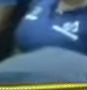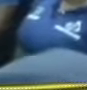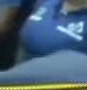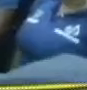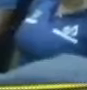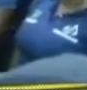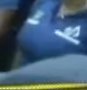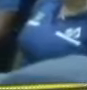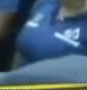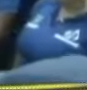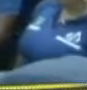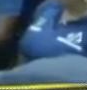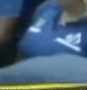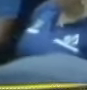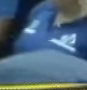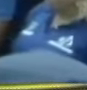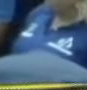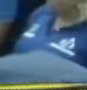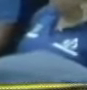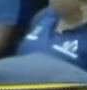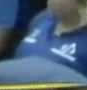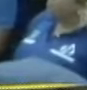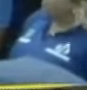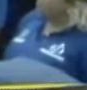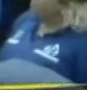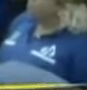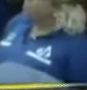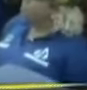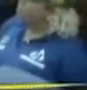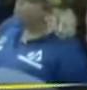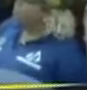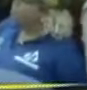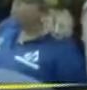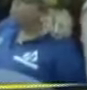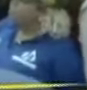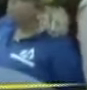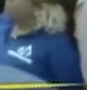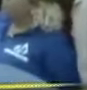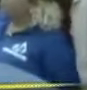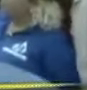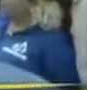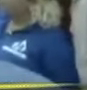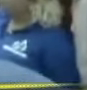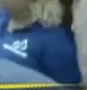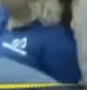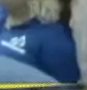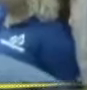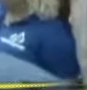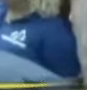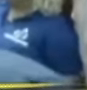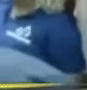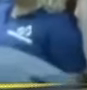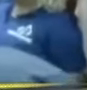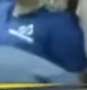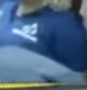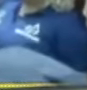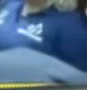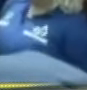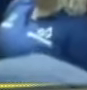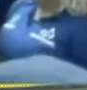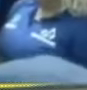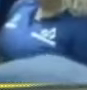cuánta gente terminó Hitler Mussolini Franco cuánta gente mataron en España hay